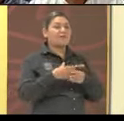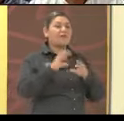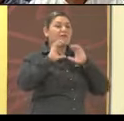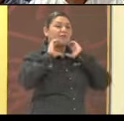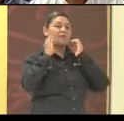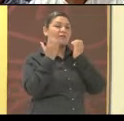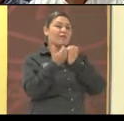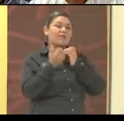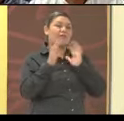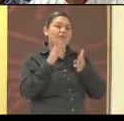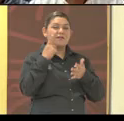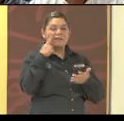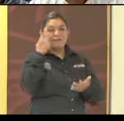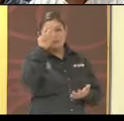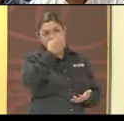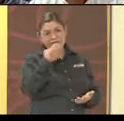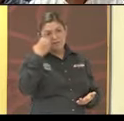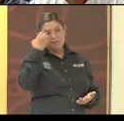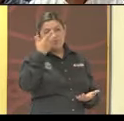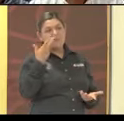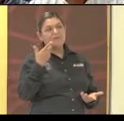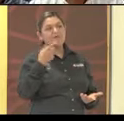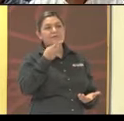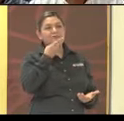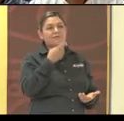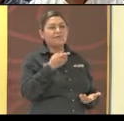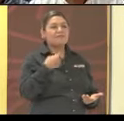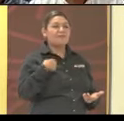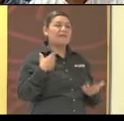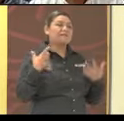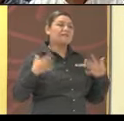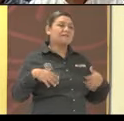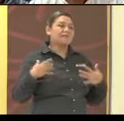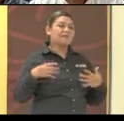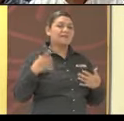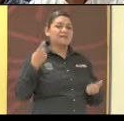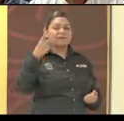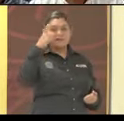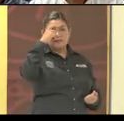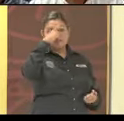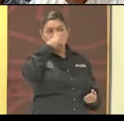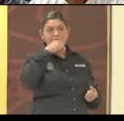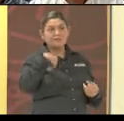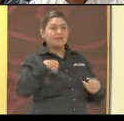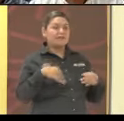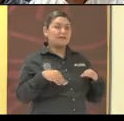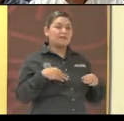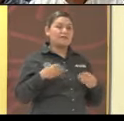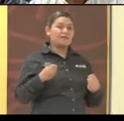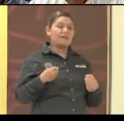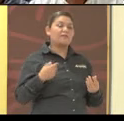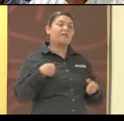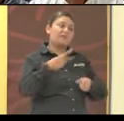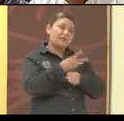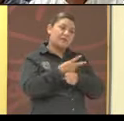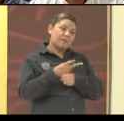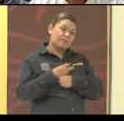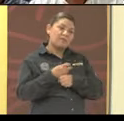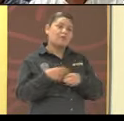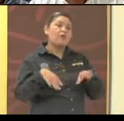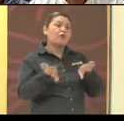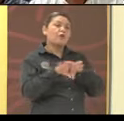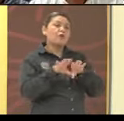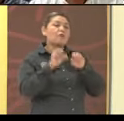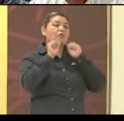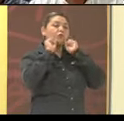Pues ya lo estamos revisando. Yo les digo que pues con mis actividades que tengo es complicado, pero me invitaron como